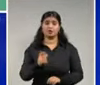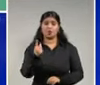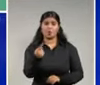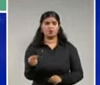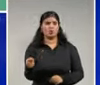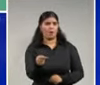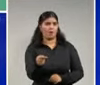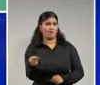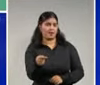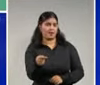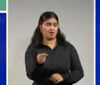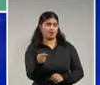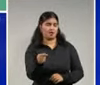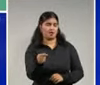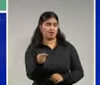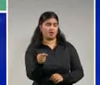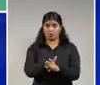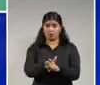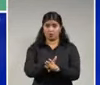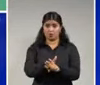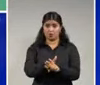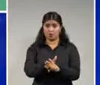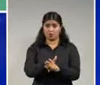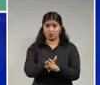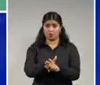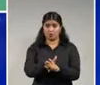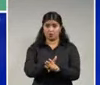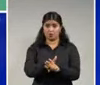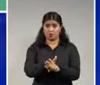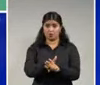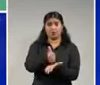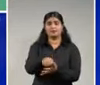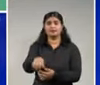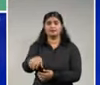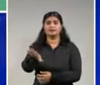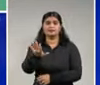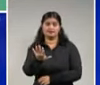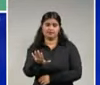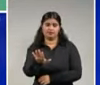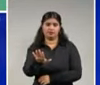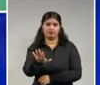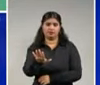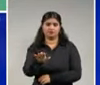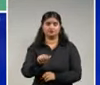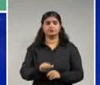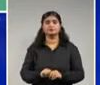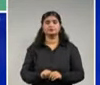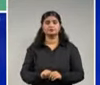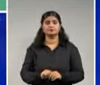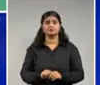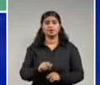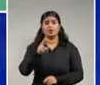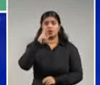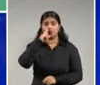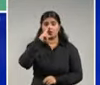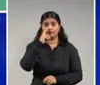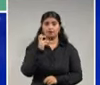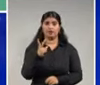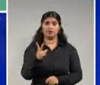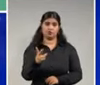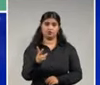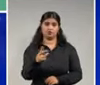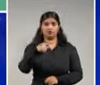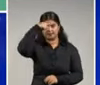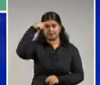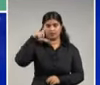con una transmisión en 3 de sus 13 municipios. Camagüey reportó 5 casos positivos, Nuevitas 2, al igual que Sierra